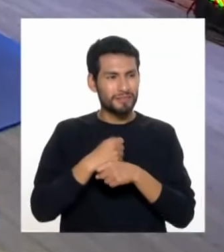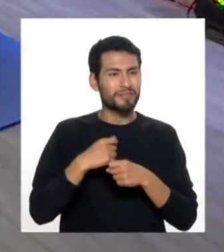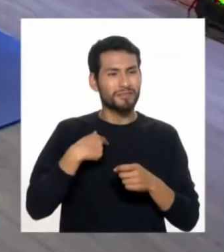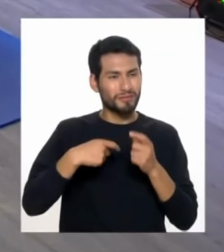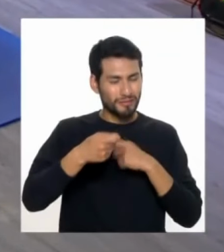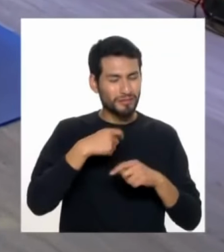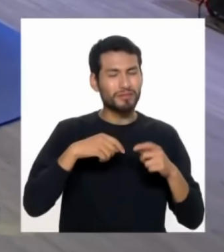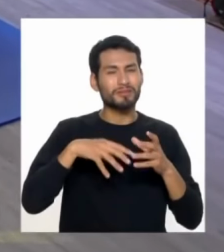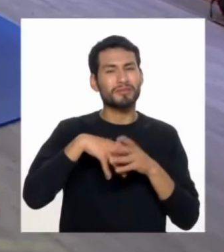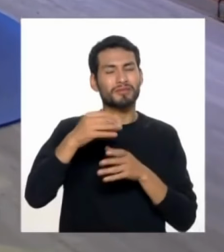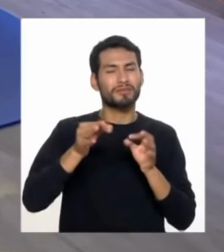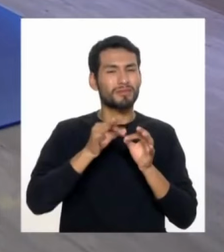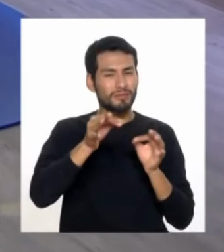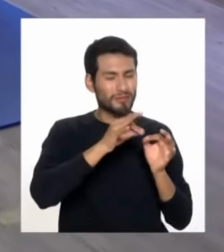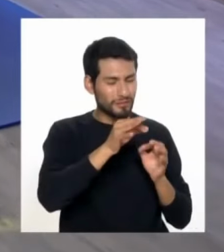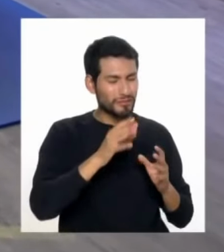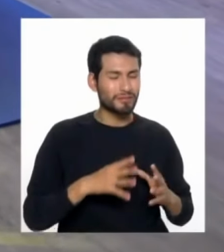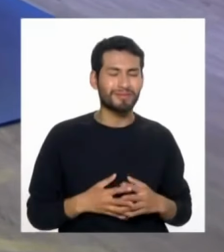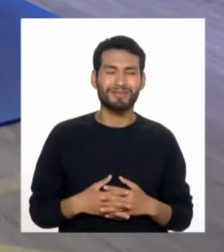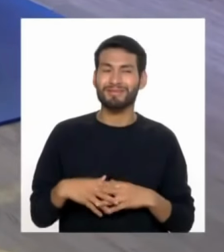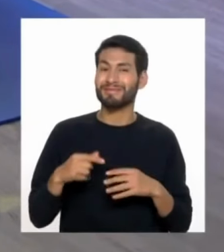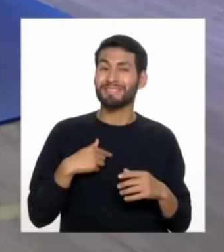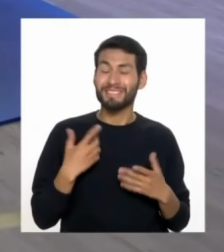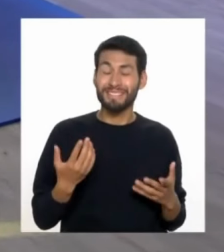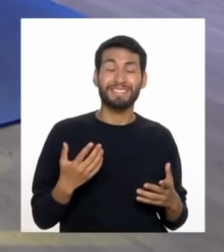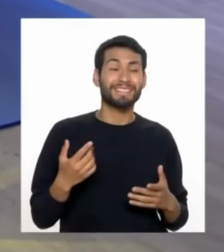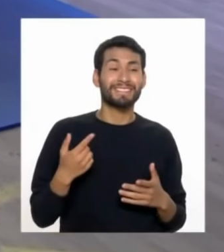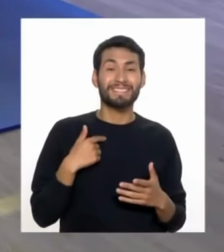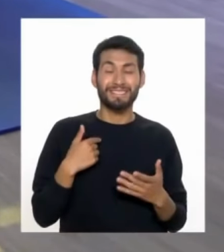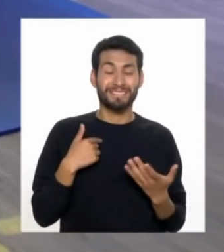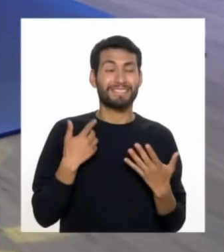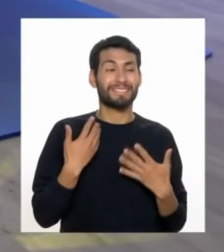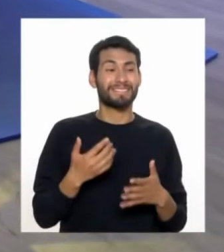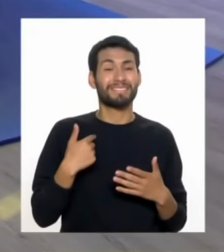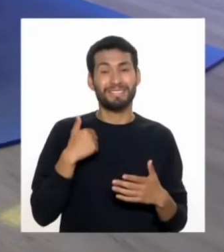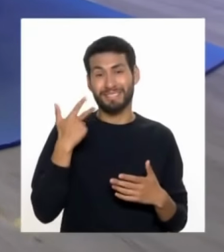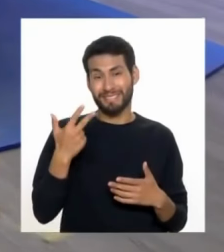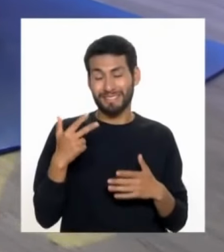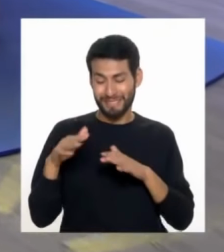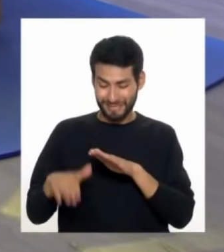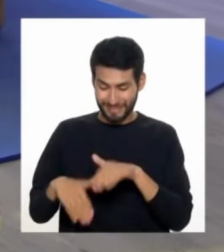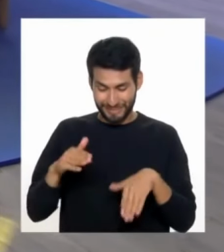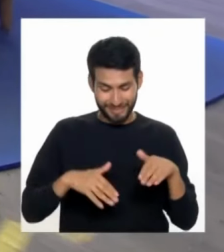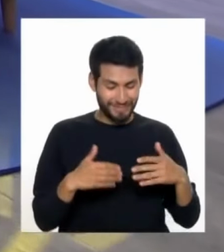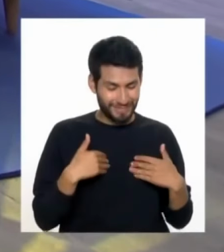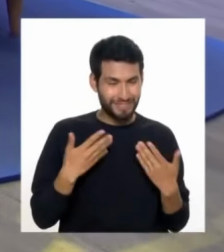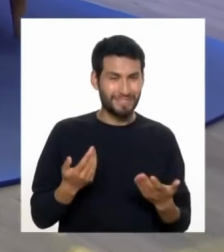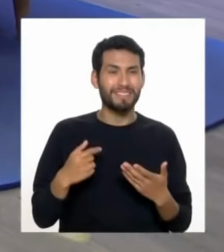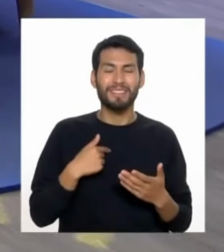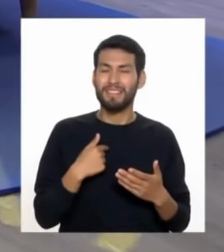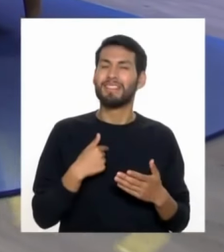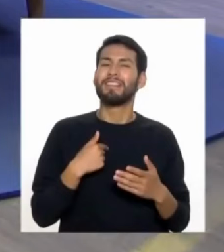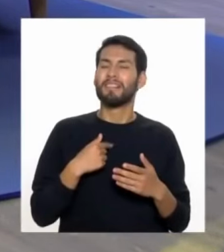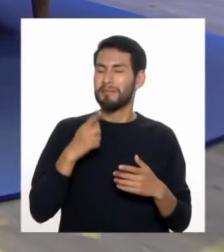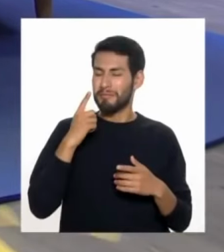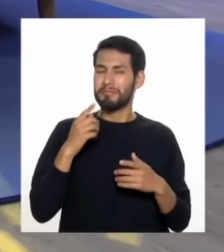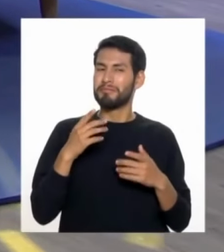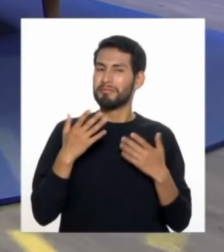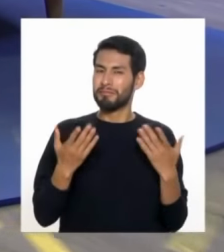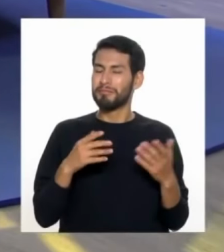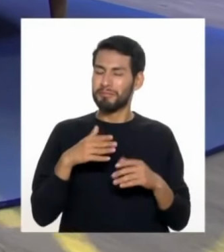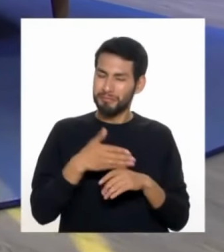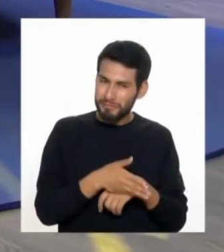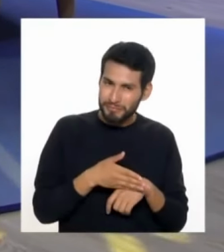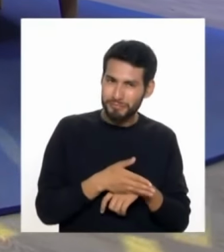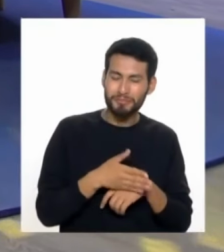trabajar a provincia y me quedé pues con las manos hechas, tenía 3 cajones por entregar, así que es ahí donde me aventuro en esto, ¿no? De la